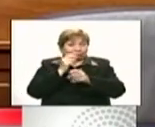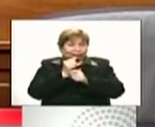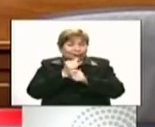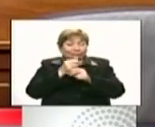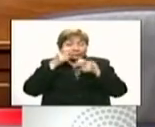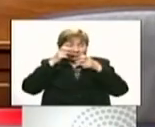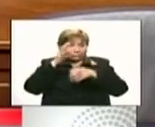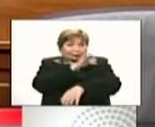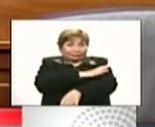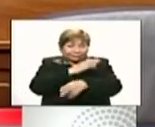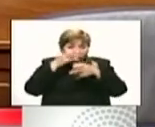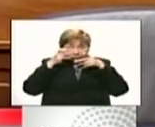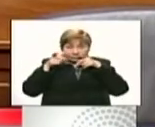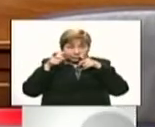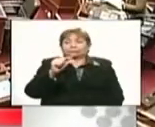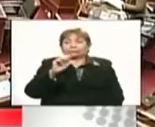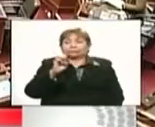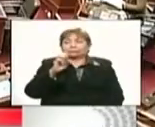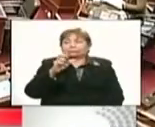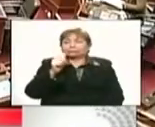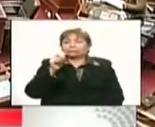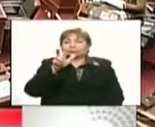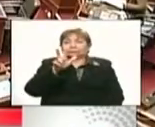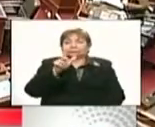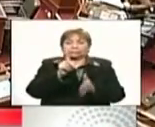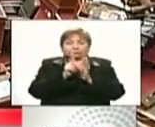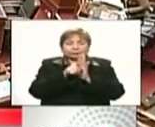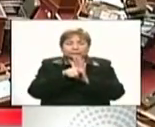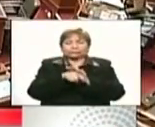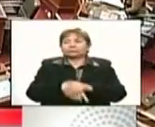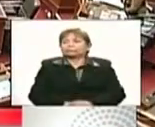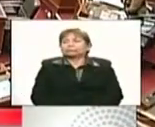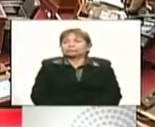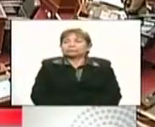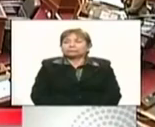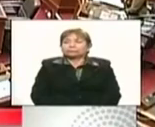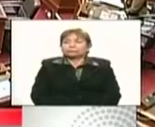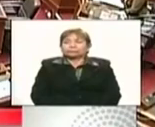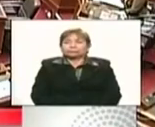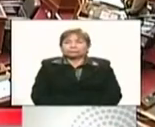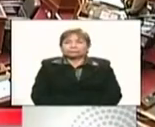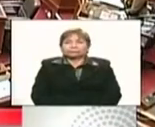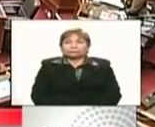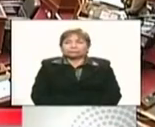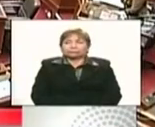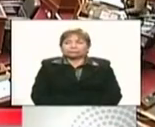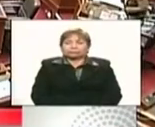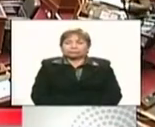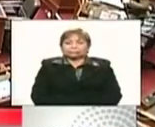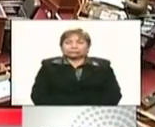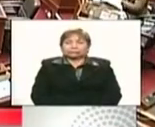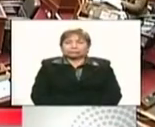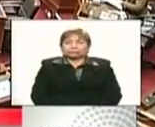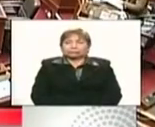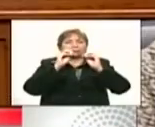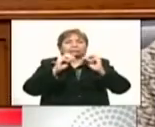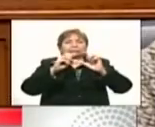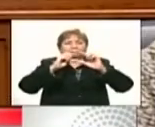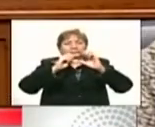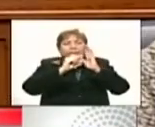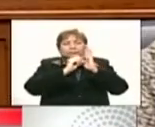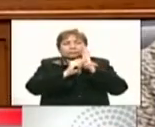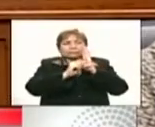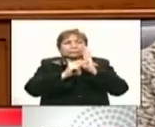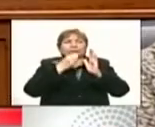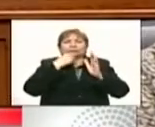Constitución, justamente para abrir una vía de reforma parcial o total de la Constitución política. Sin